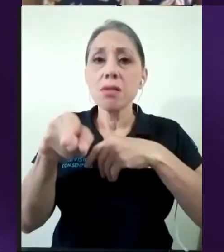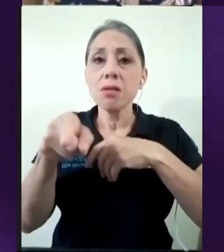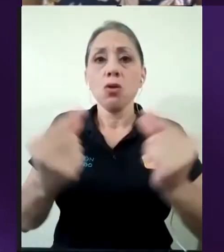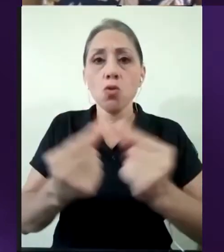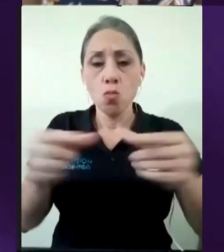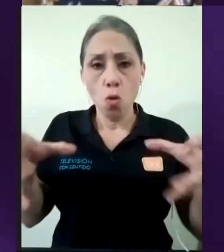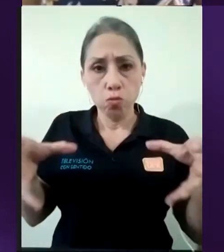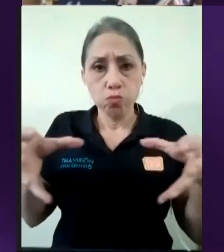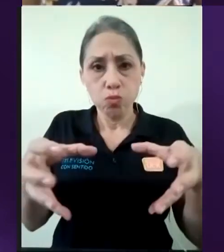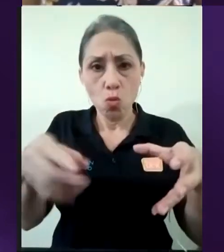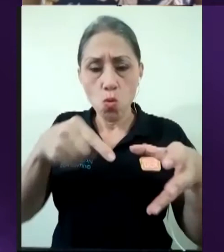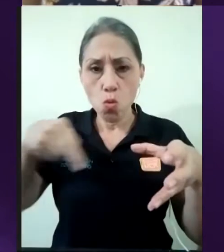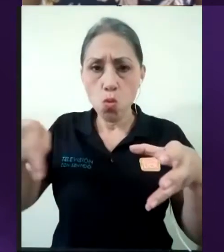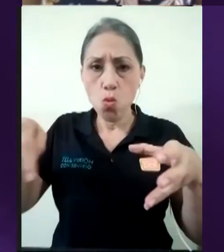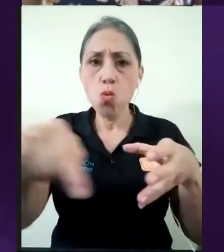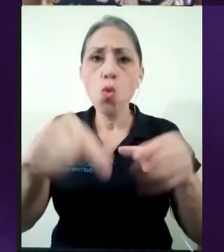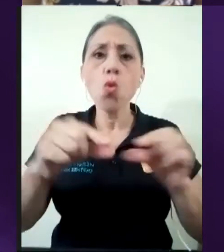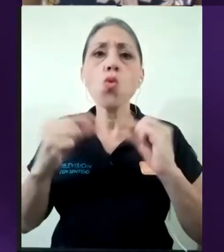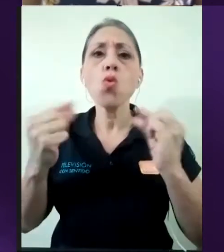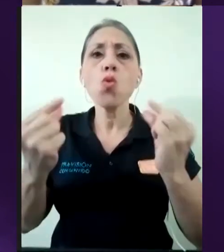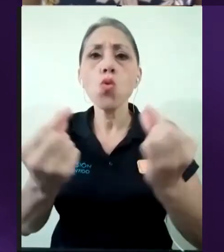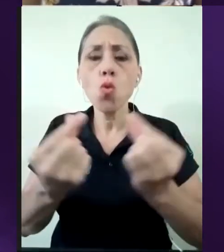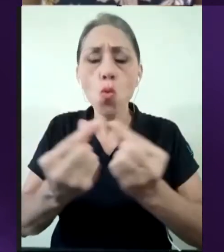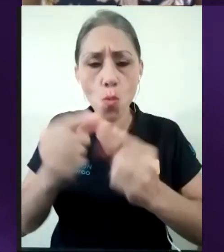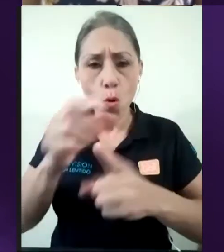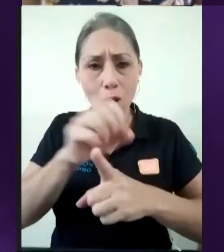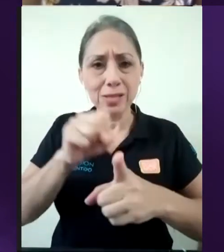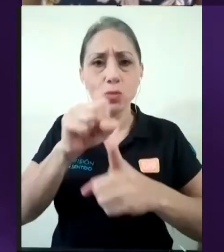un grupo en situación de vulnerabilidad.